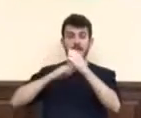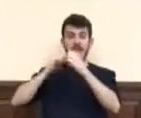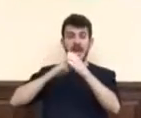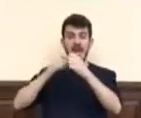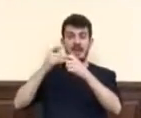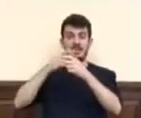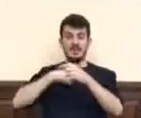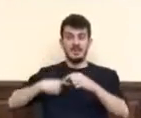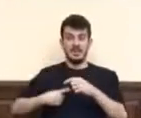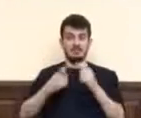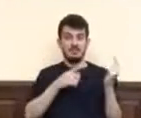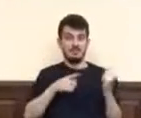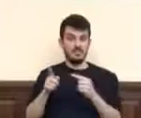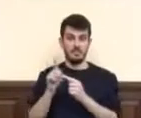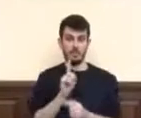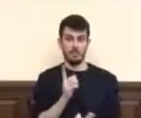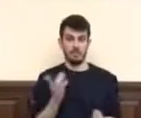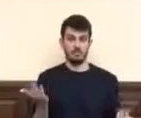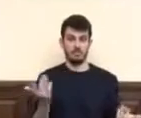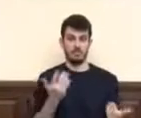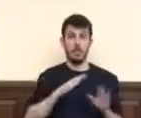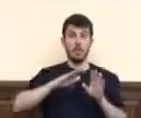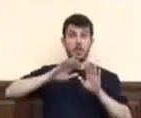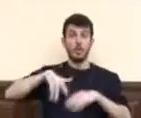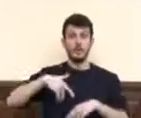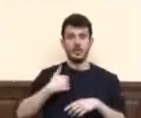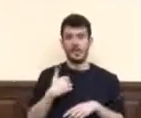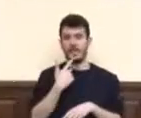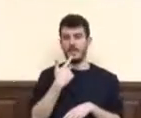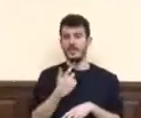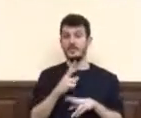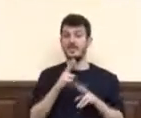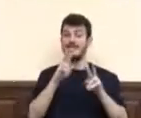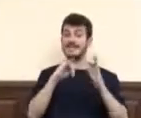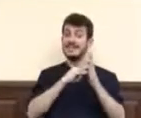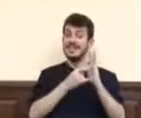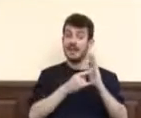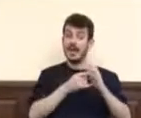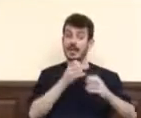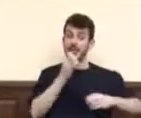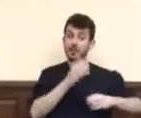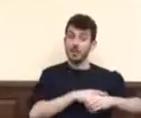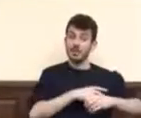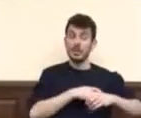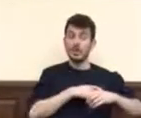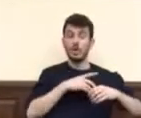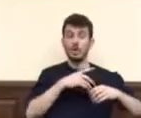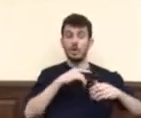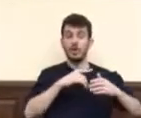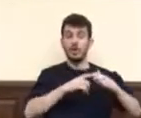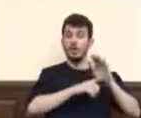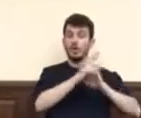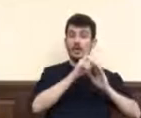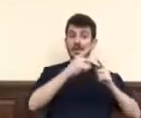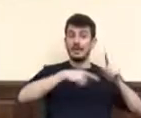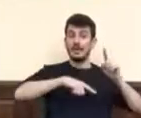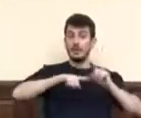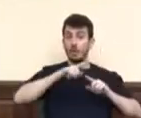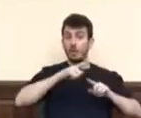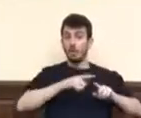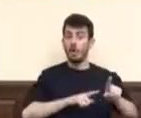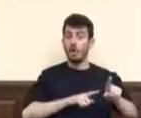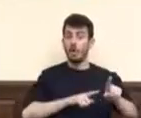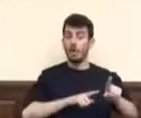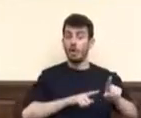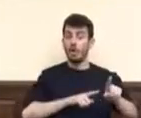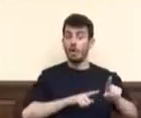minerales en China. Por último, decir que este sistema de depósito, devolución y retorno es el más extendido en Europa, que genera